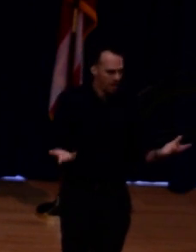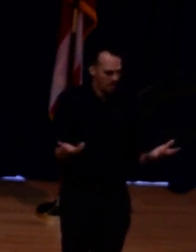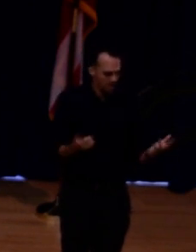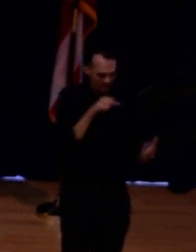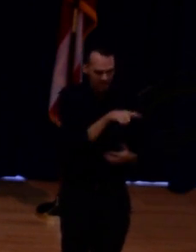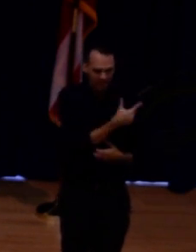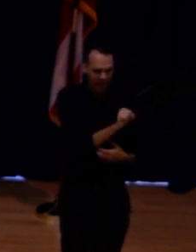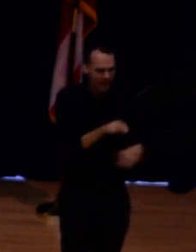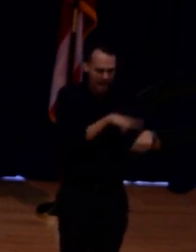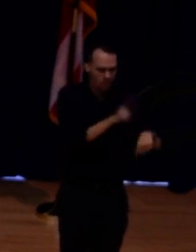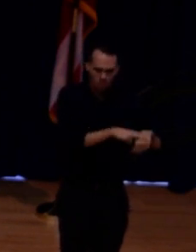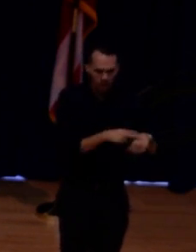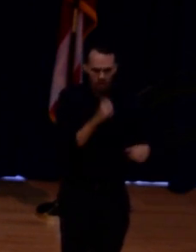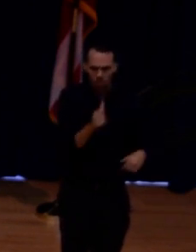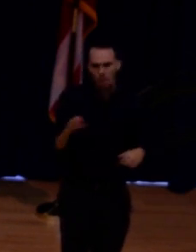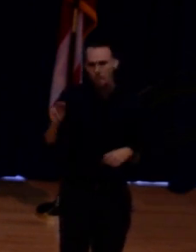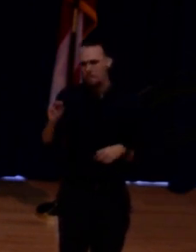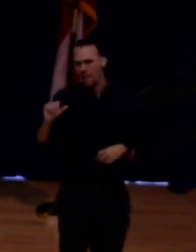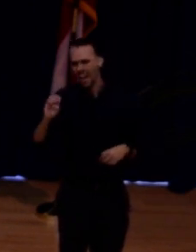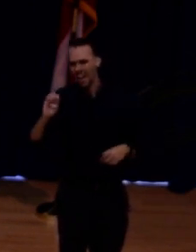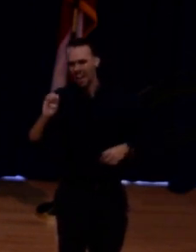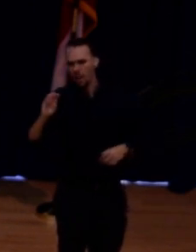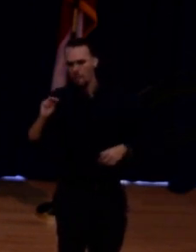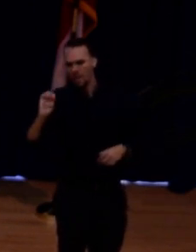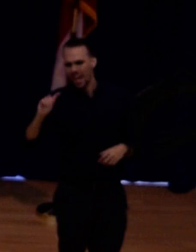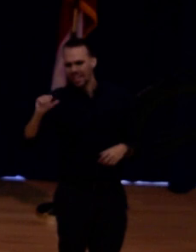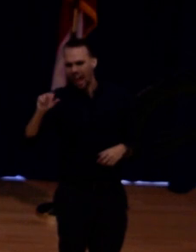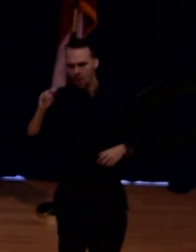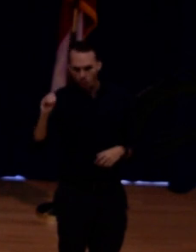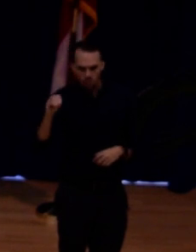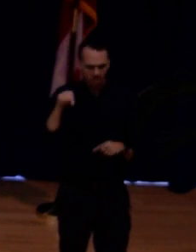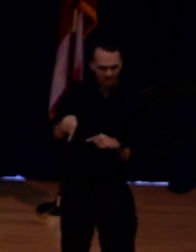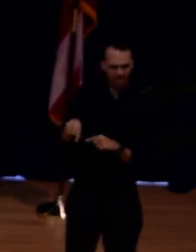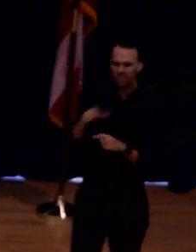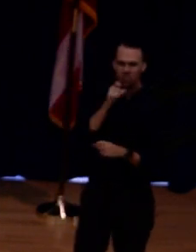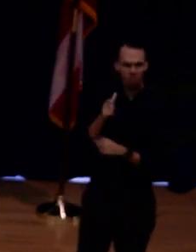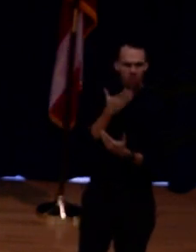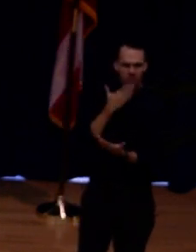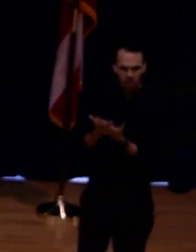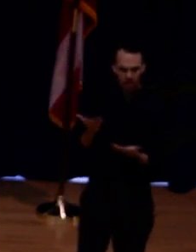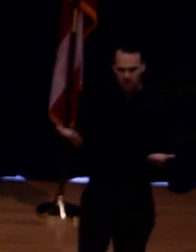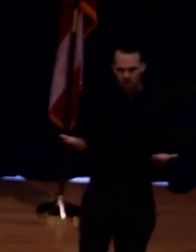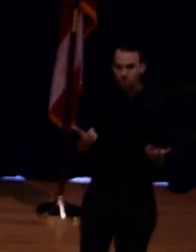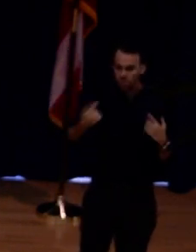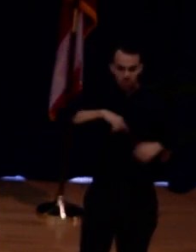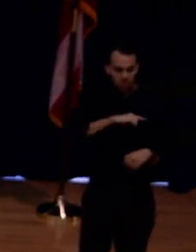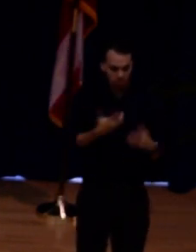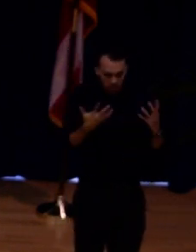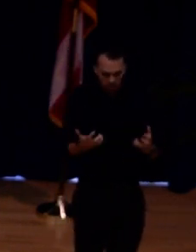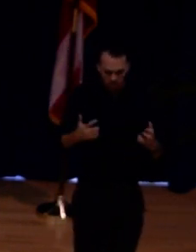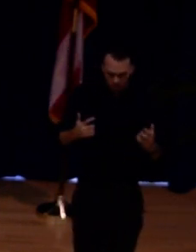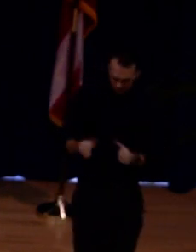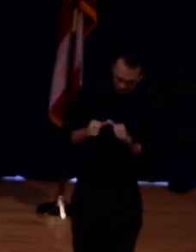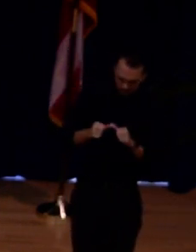identifica, ¿verdad?, lo que es el gas metano. Y tenemos que, con lo que estamos ahora mismo proponiendo, asegurar de que no sigan